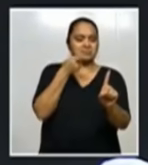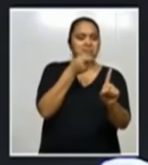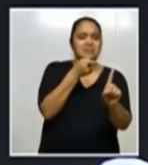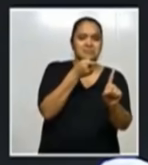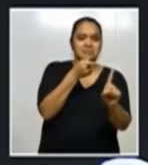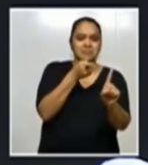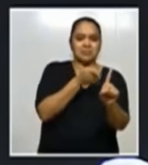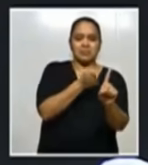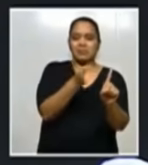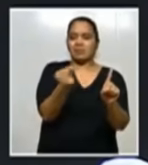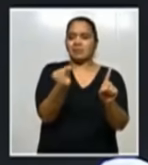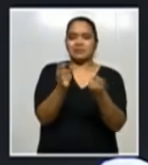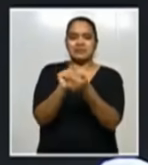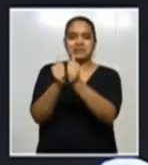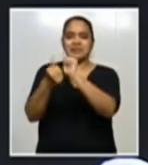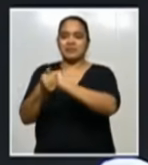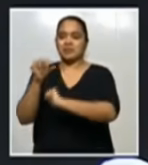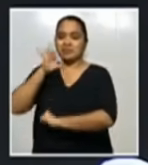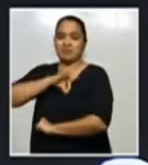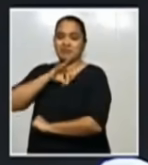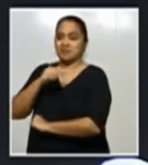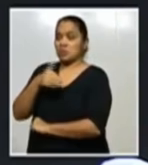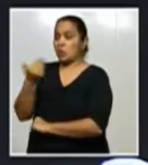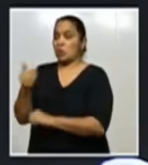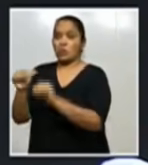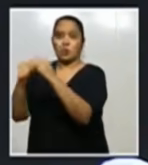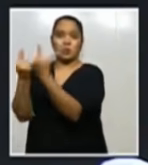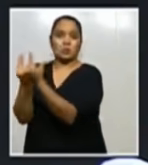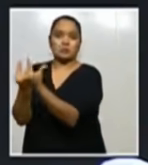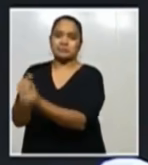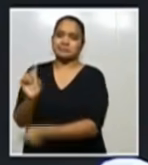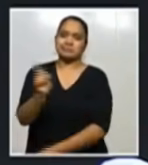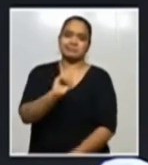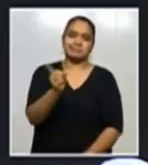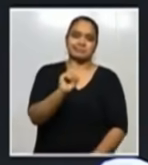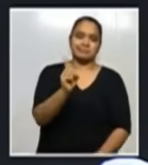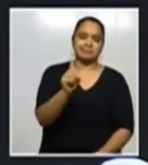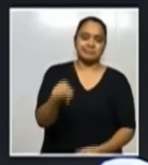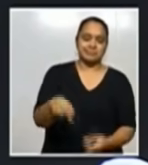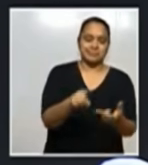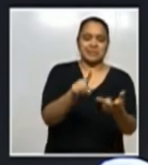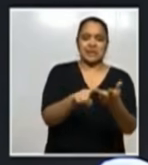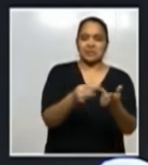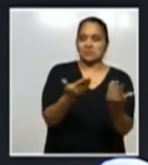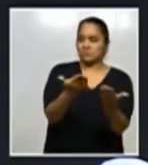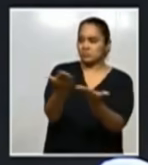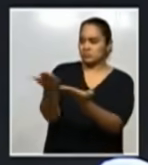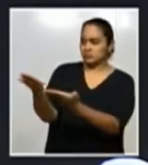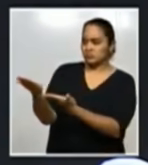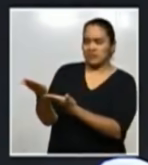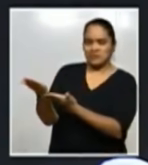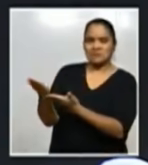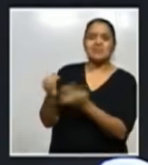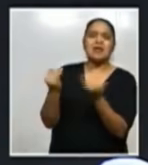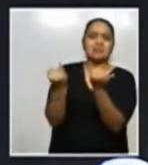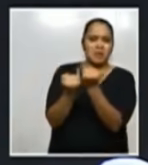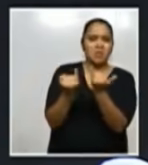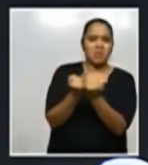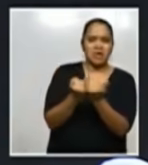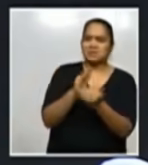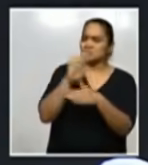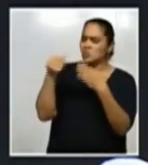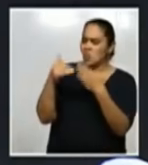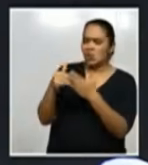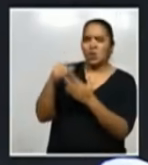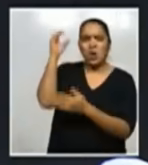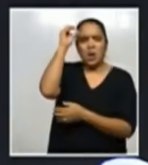que privilegiemos lo que son la vida de las personas, como ya lo ha dicho aquí Juan Carlos, lo ha dicho Gustavo, lo han dicho